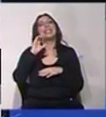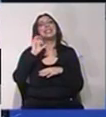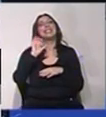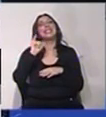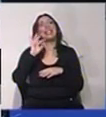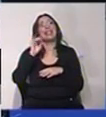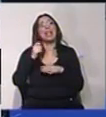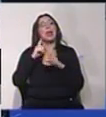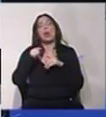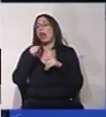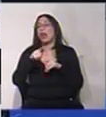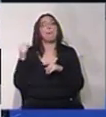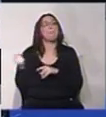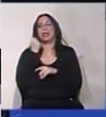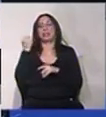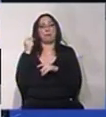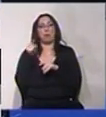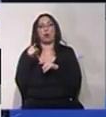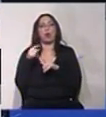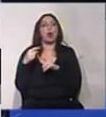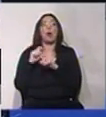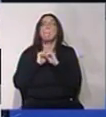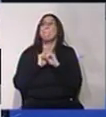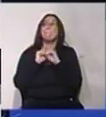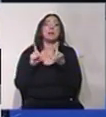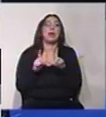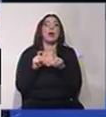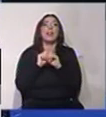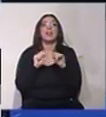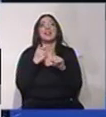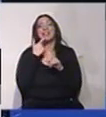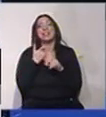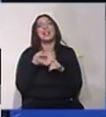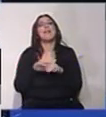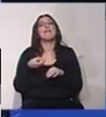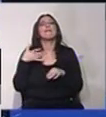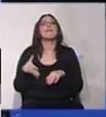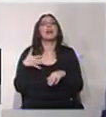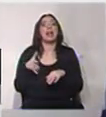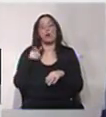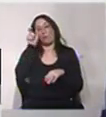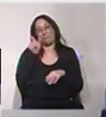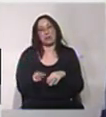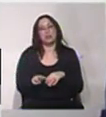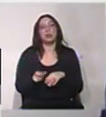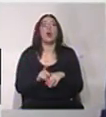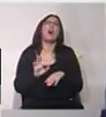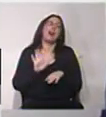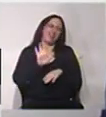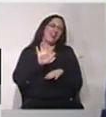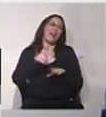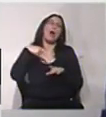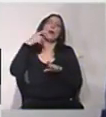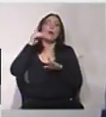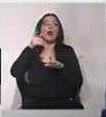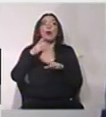es lo más importante y lo peor que se puede hacer es quitarle el valor a esa persona. Oh, ya va a venir otro amor,